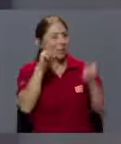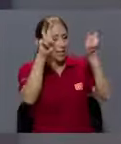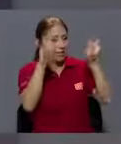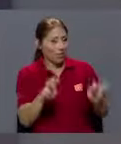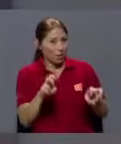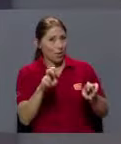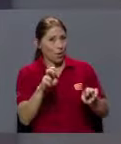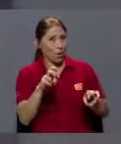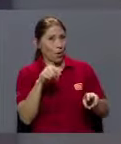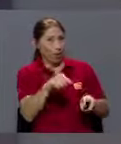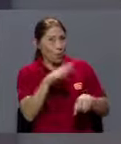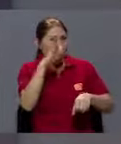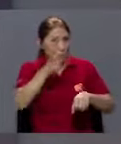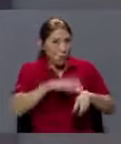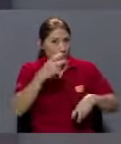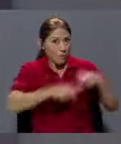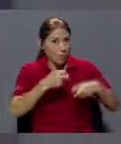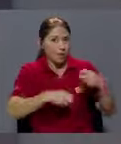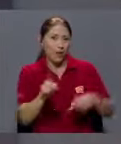instrumento es aplicado al 100%,